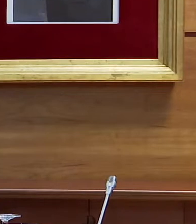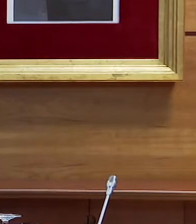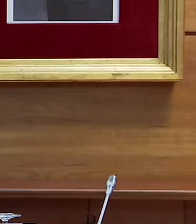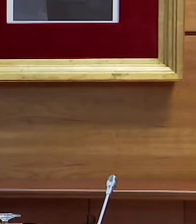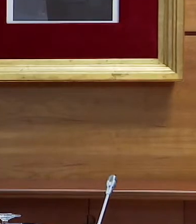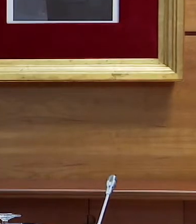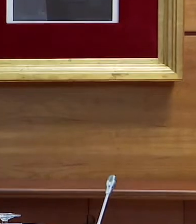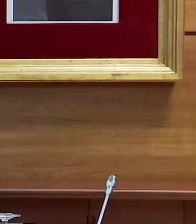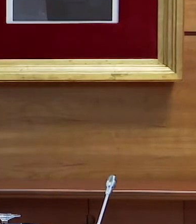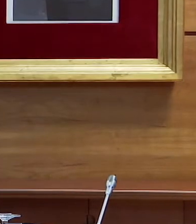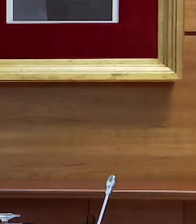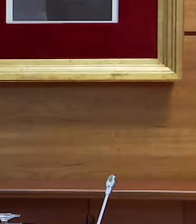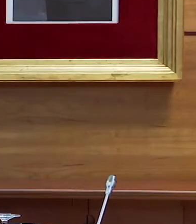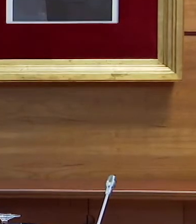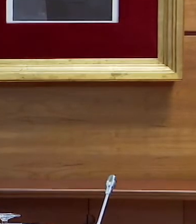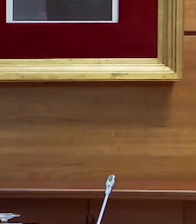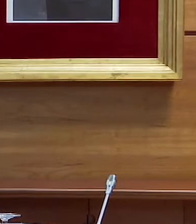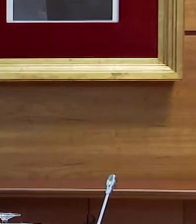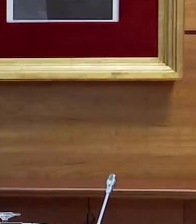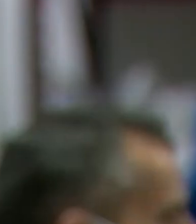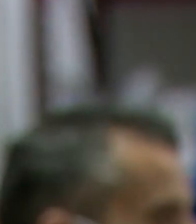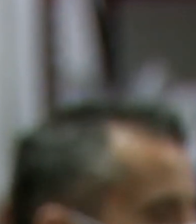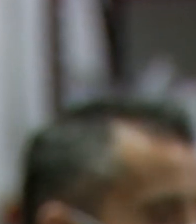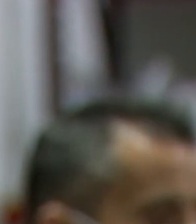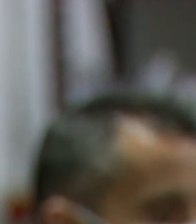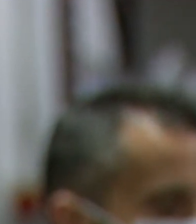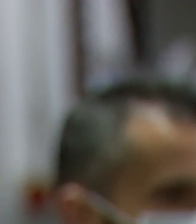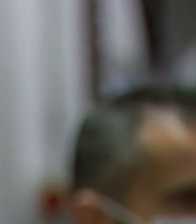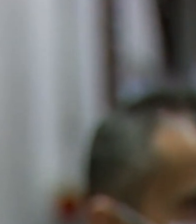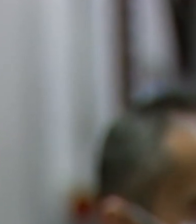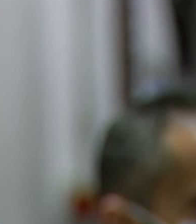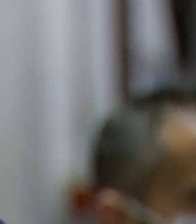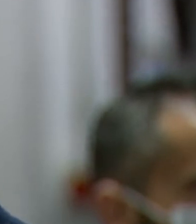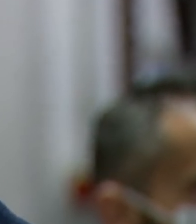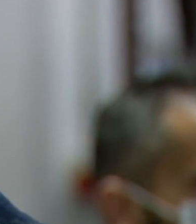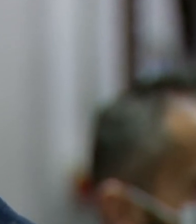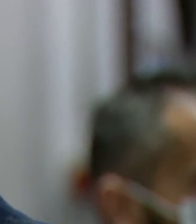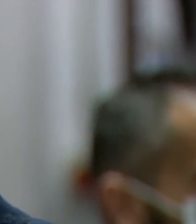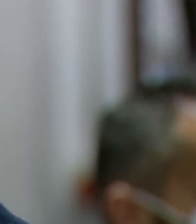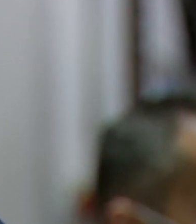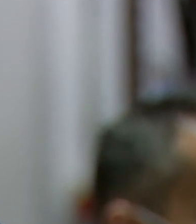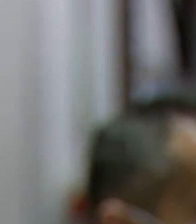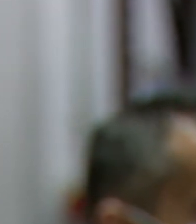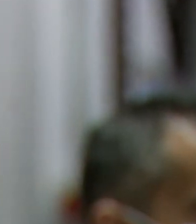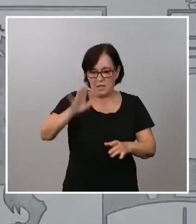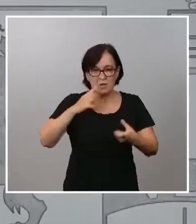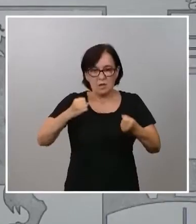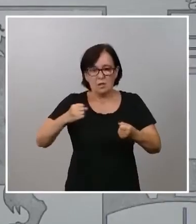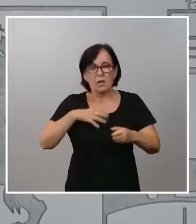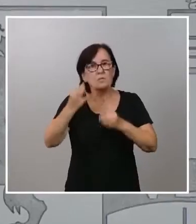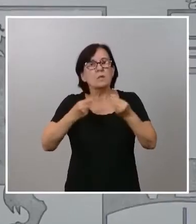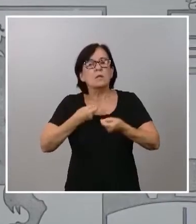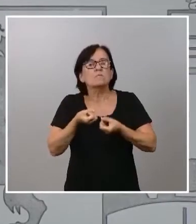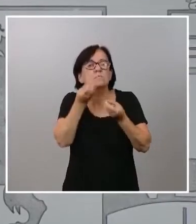560 rebrotes activos hasta la fecha, aunque ha insistido en que la sociedad debe mantenerse vigilante. Serenidad, calma,